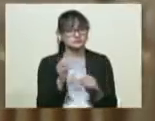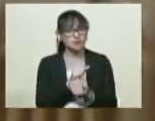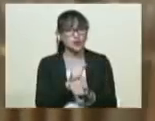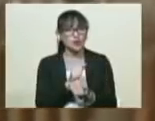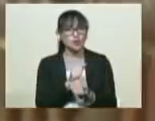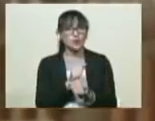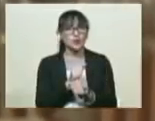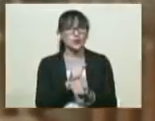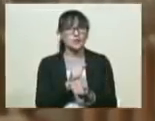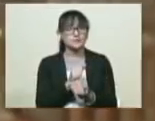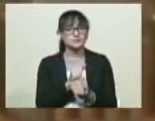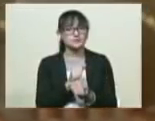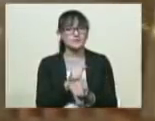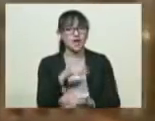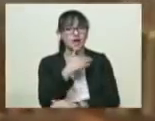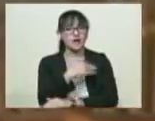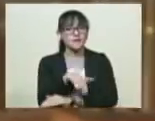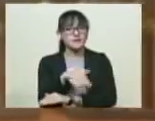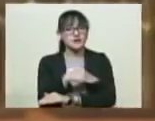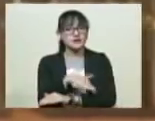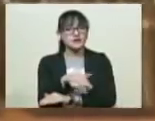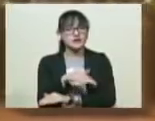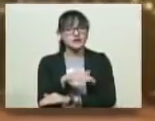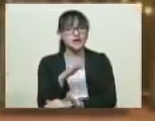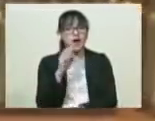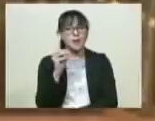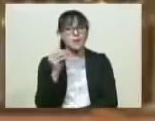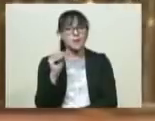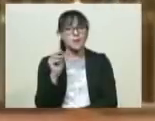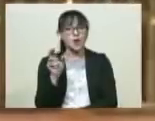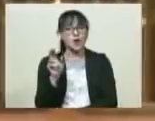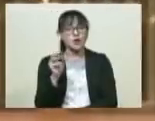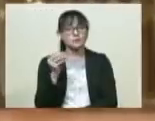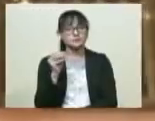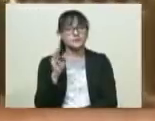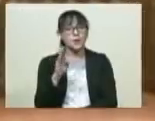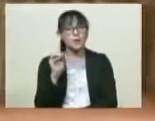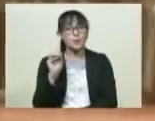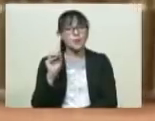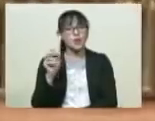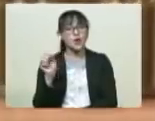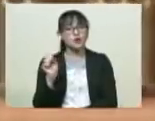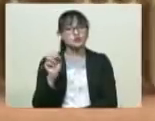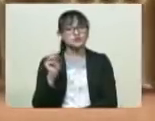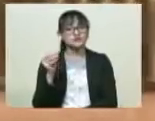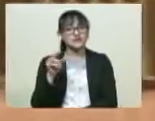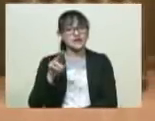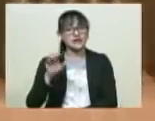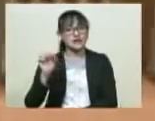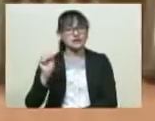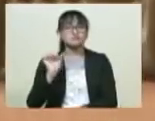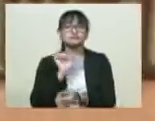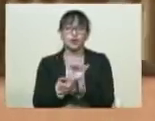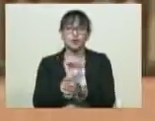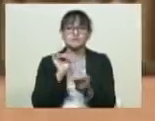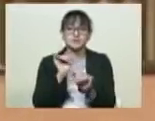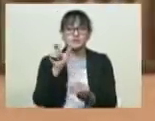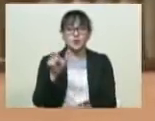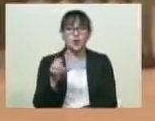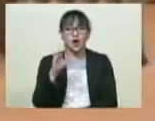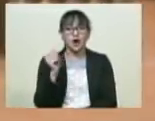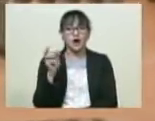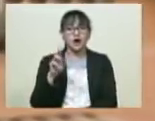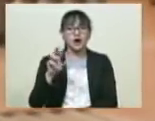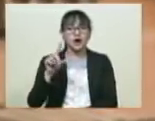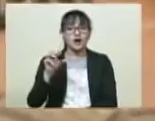en la avenida principal del Bosque, en Chacao, Estado Miranda, donde se logró la detención del ciudadano Carlos